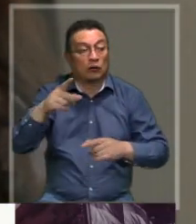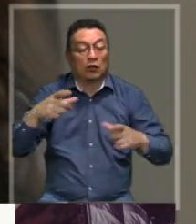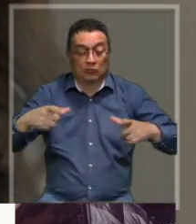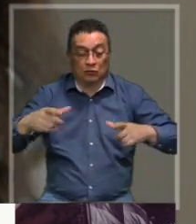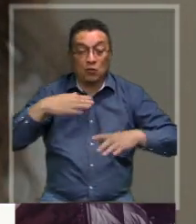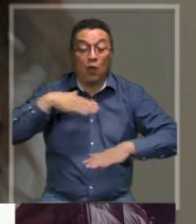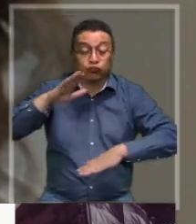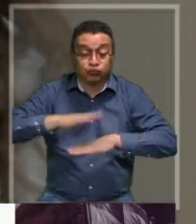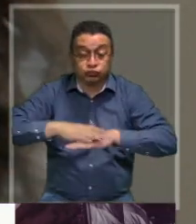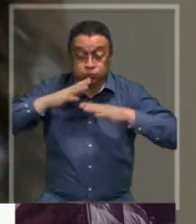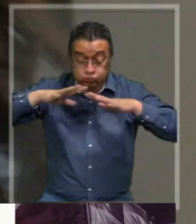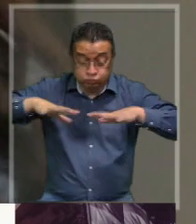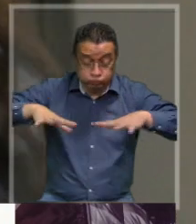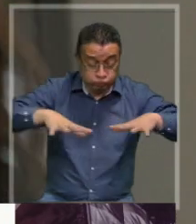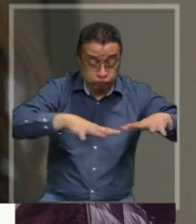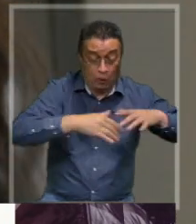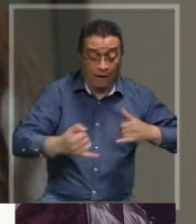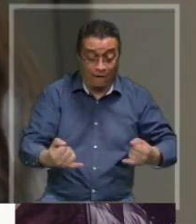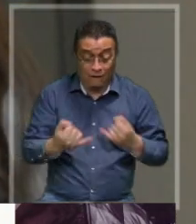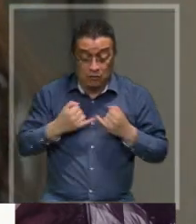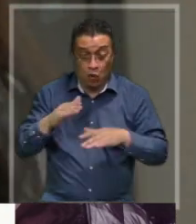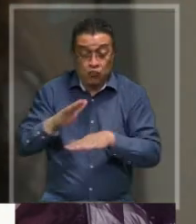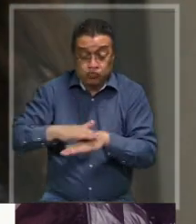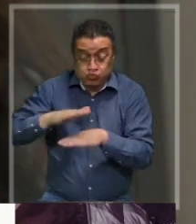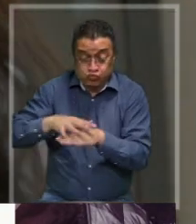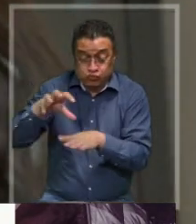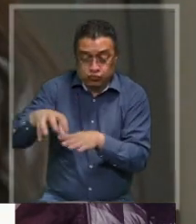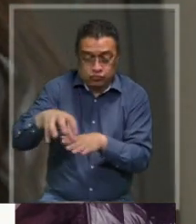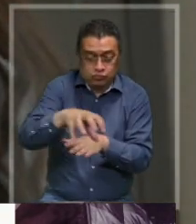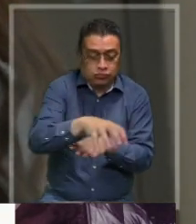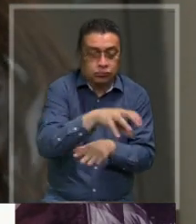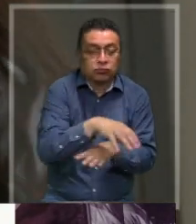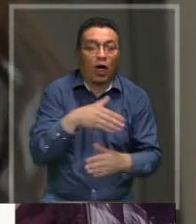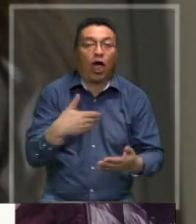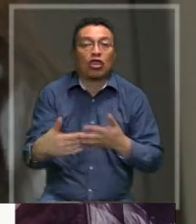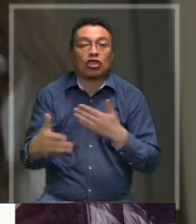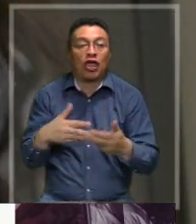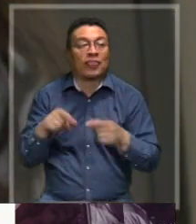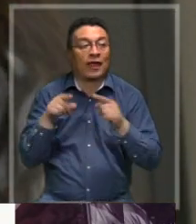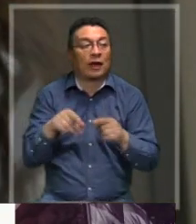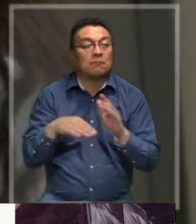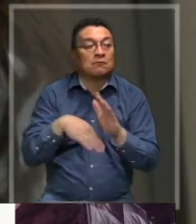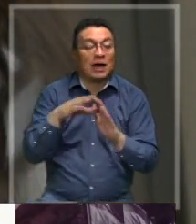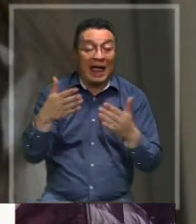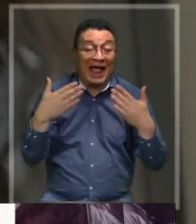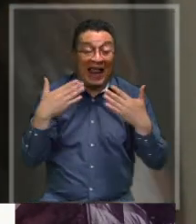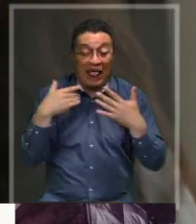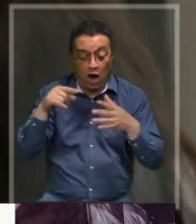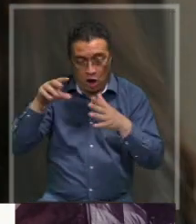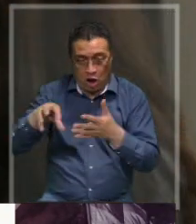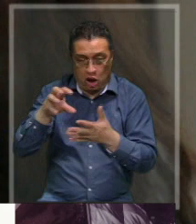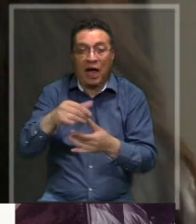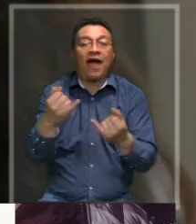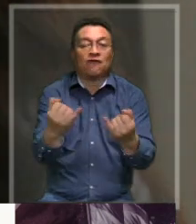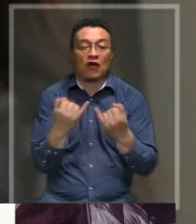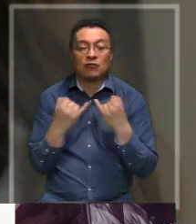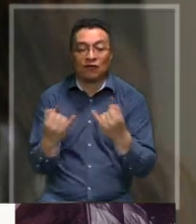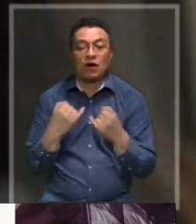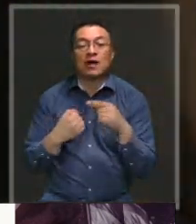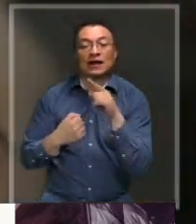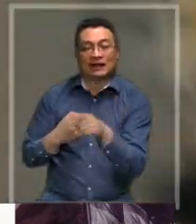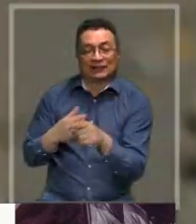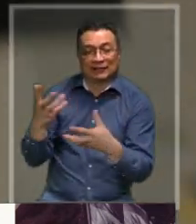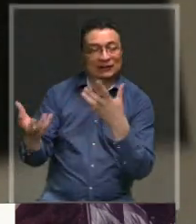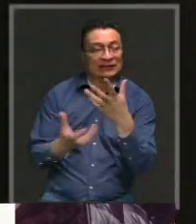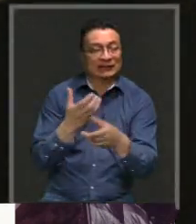de calor y ahí está informando cuánto está abarcando la gran intensidad calórica que está abarcando ese